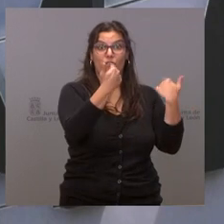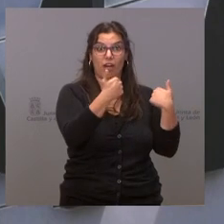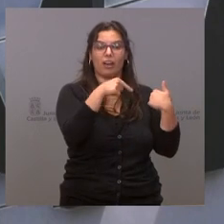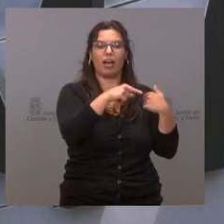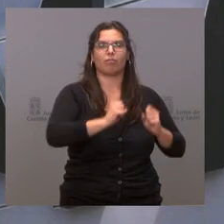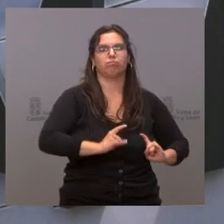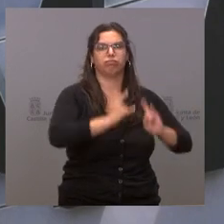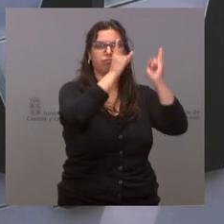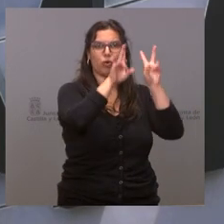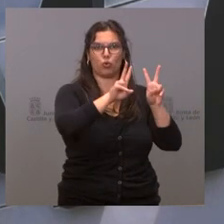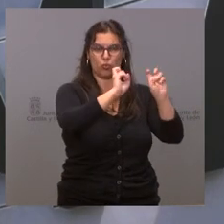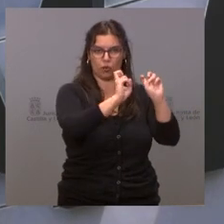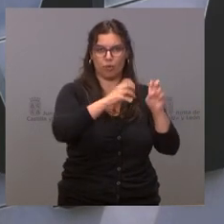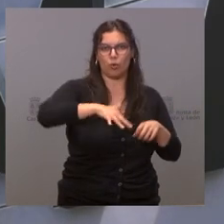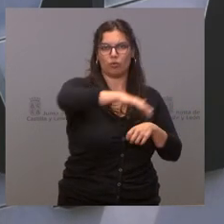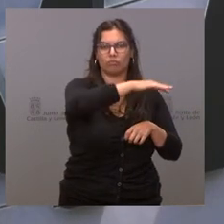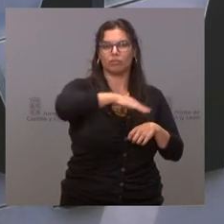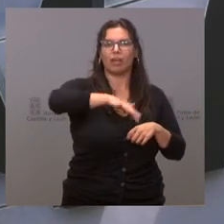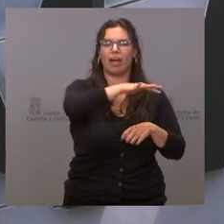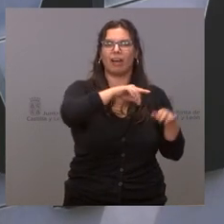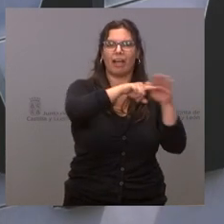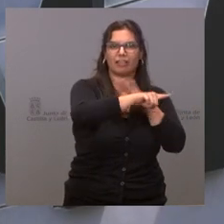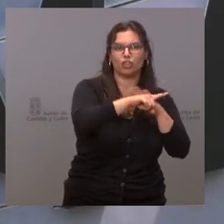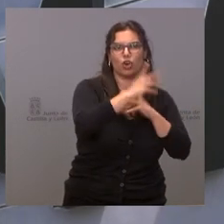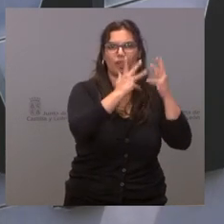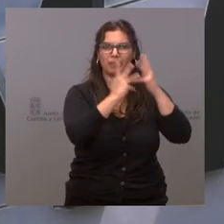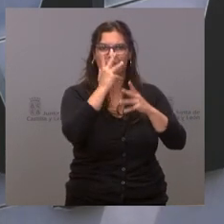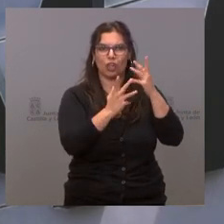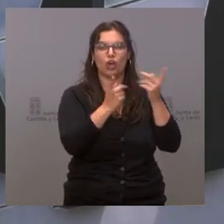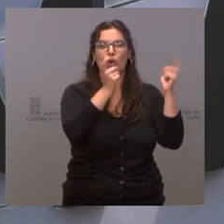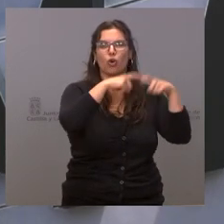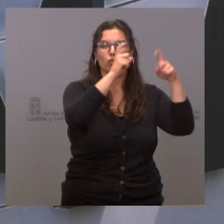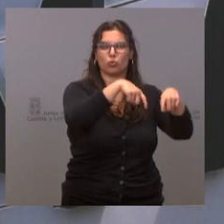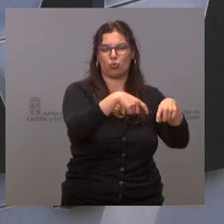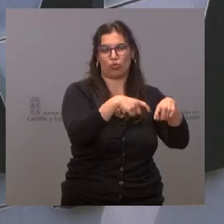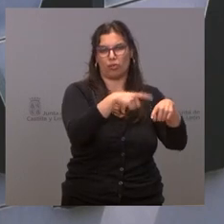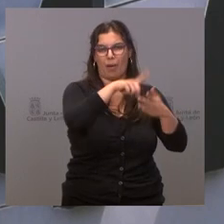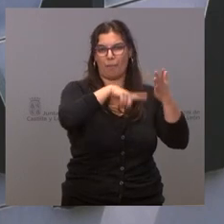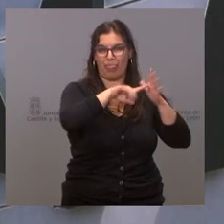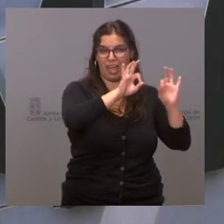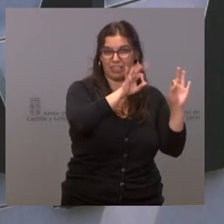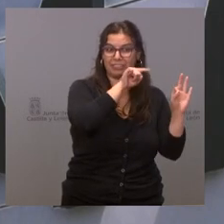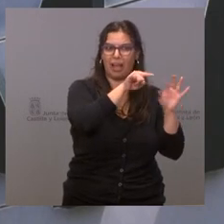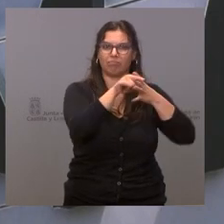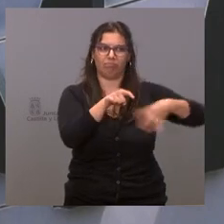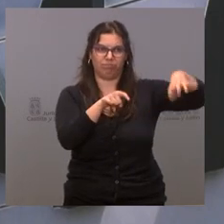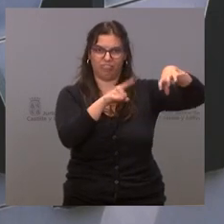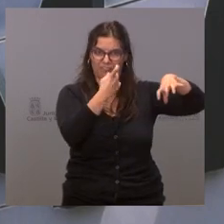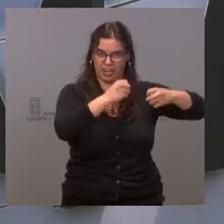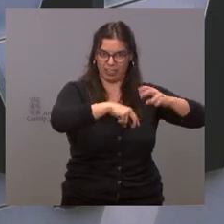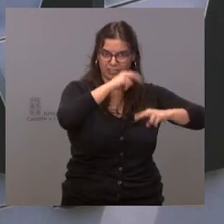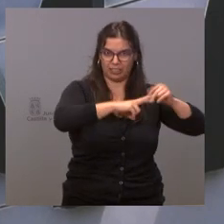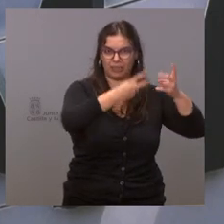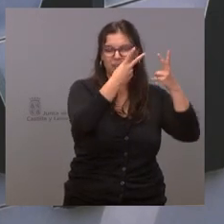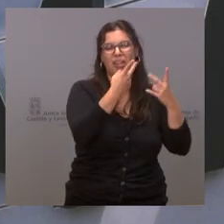de área administrativa y de gestión fin se están agilizando los últimos trámites relativos al